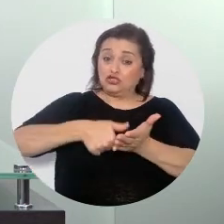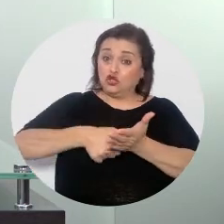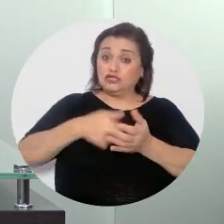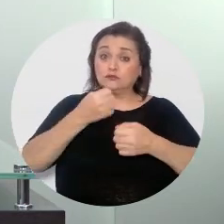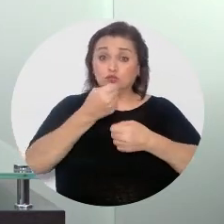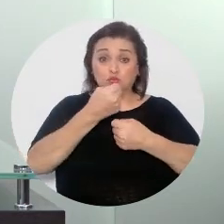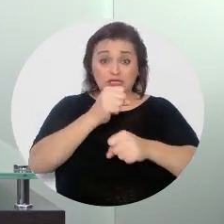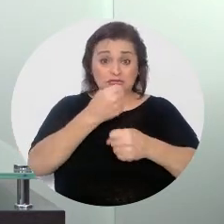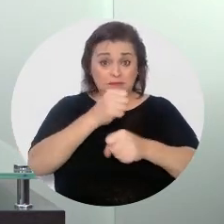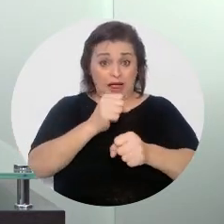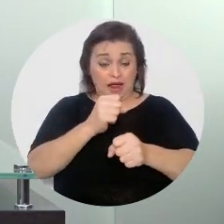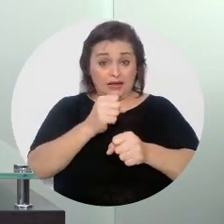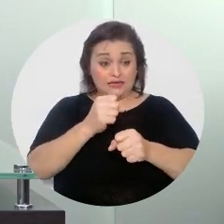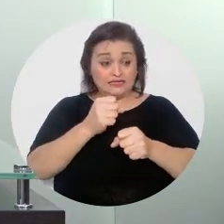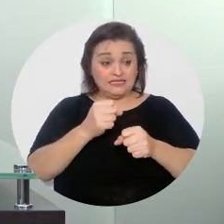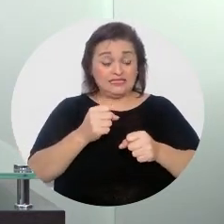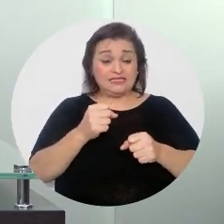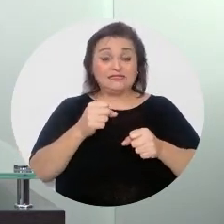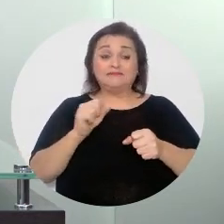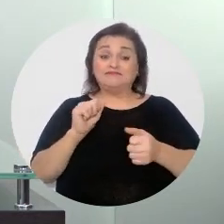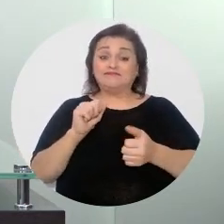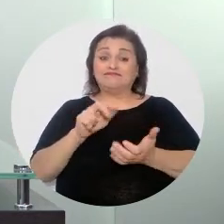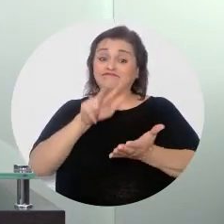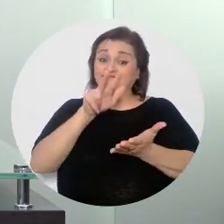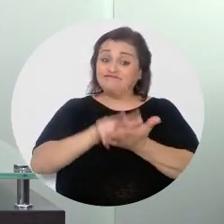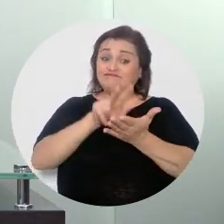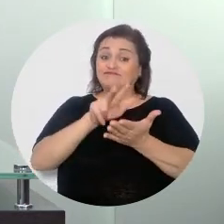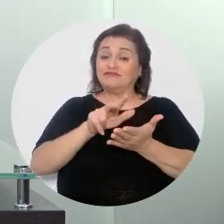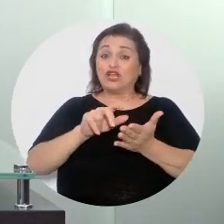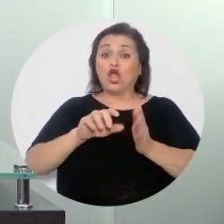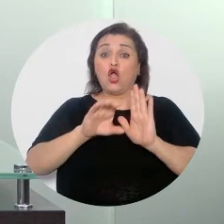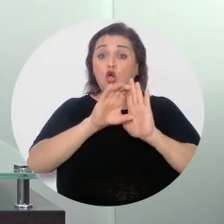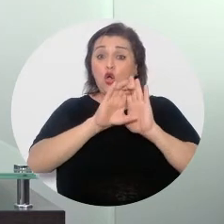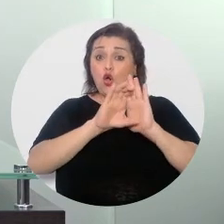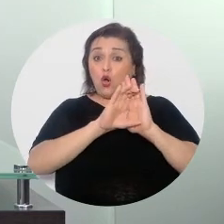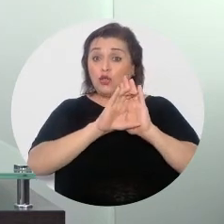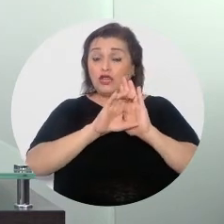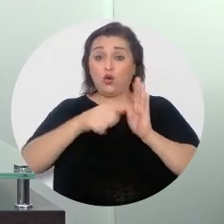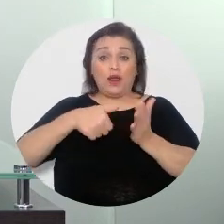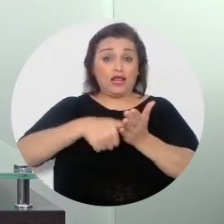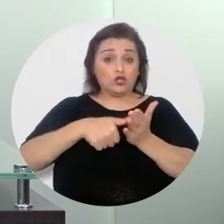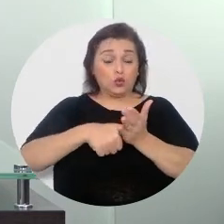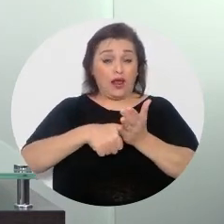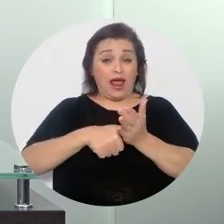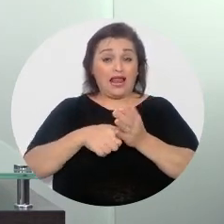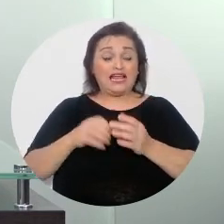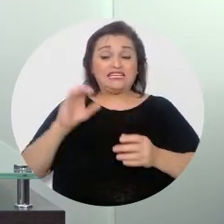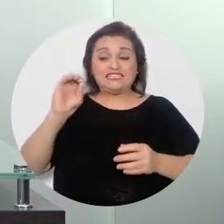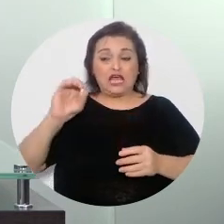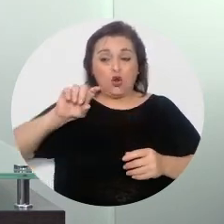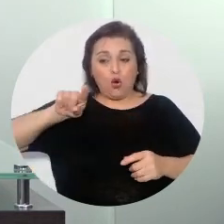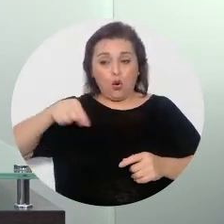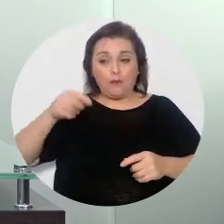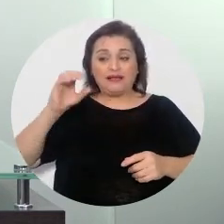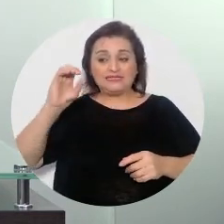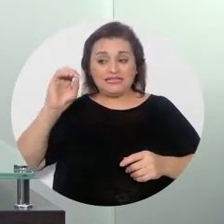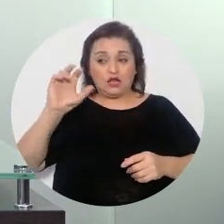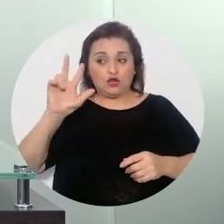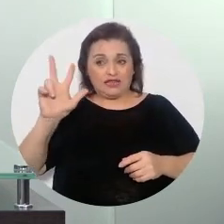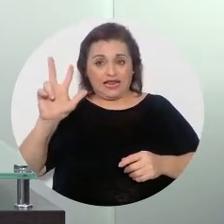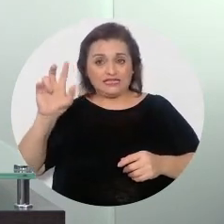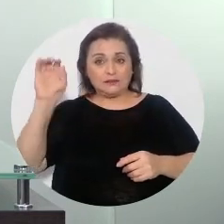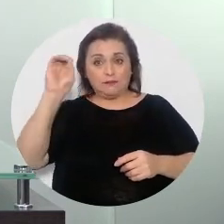para las elecciones municipales, esto, de acuerdo con lo establecido en el Código Electoral, representa el equivalente al